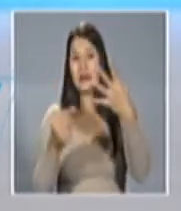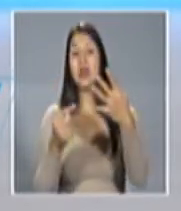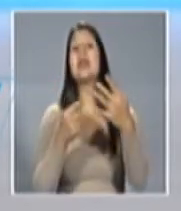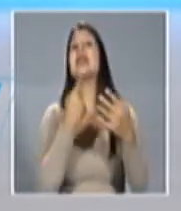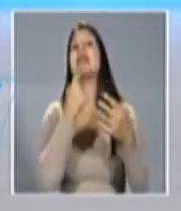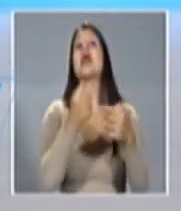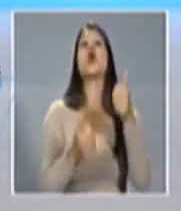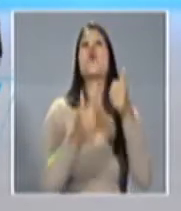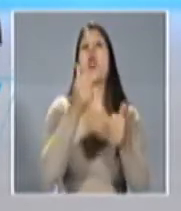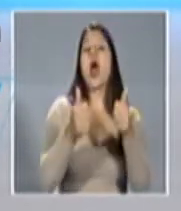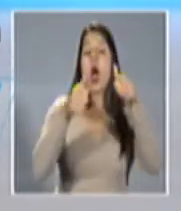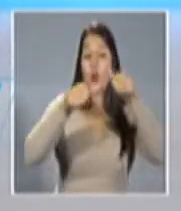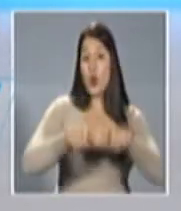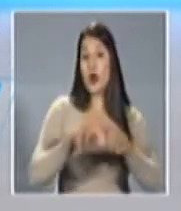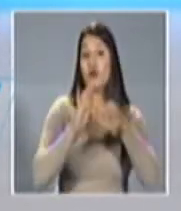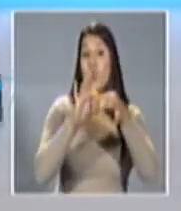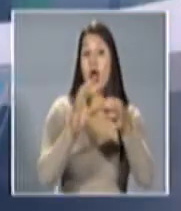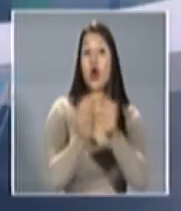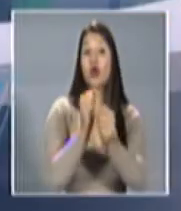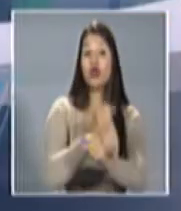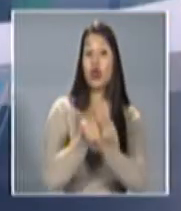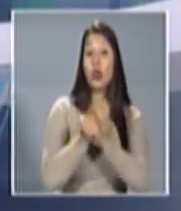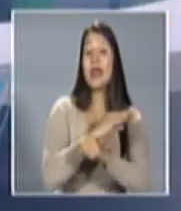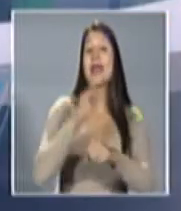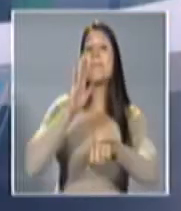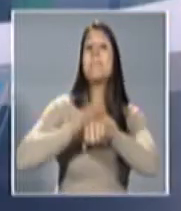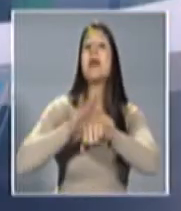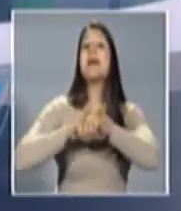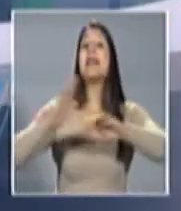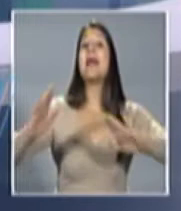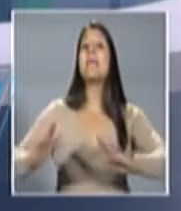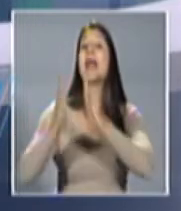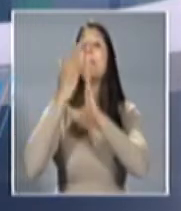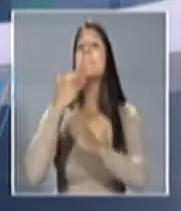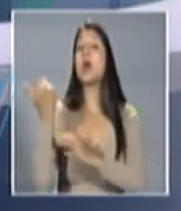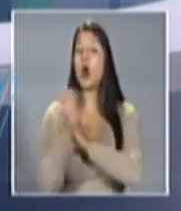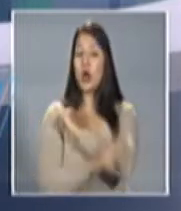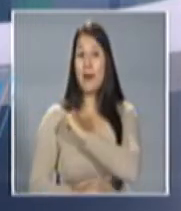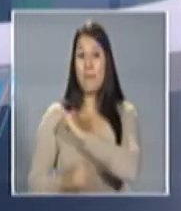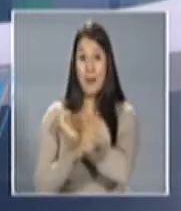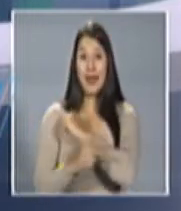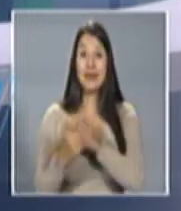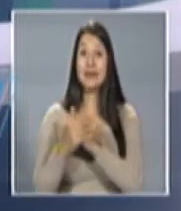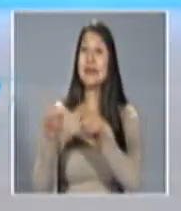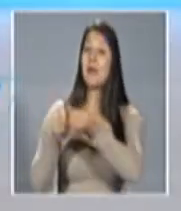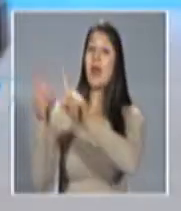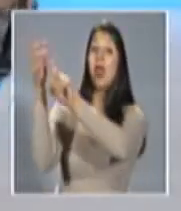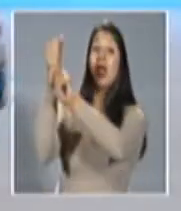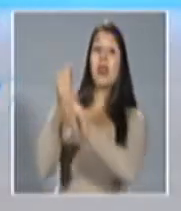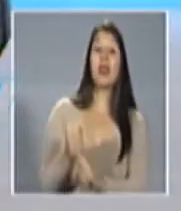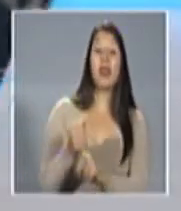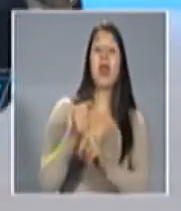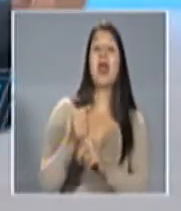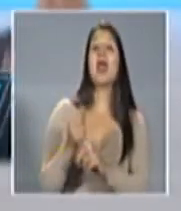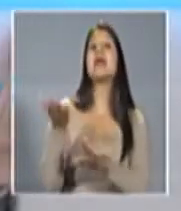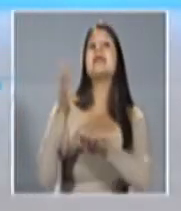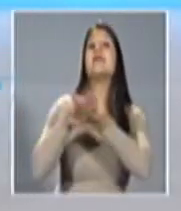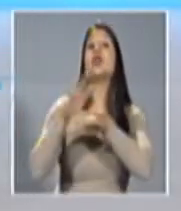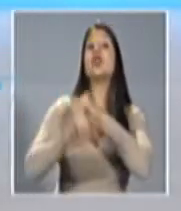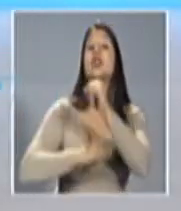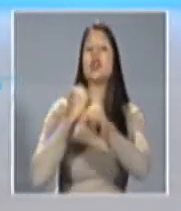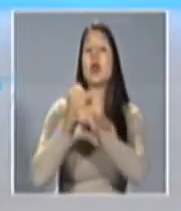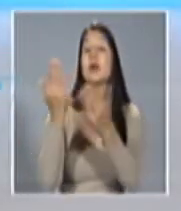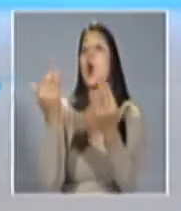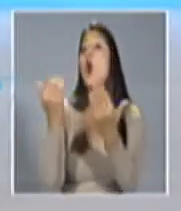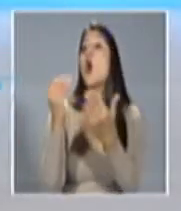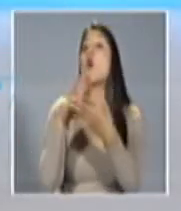que permitirían al país enfrentar de una forma mucho más eficaz. Se va a traer expertos internacionales en temas de seguridad para que hablen de qué cosas han funcionado